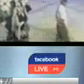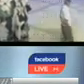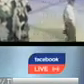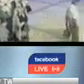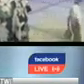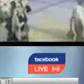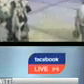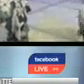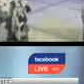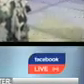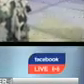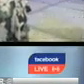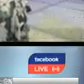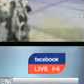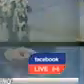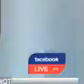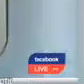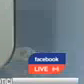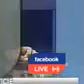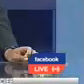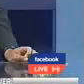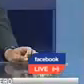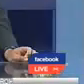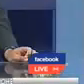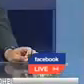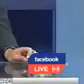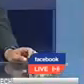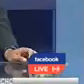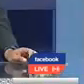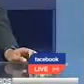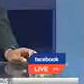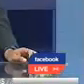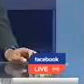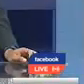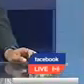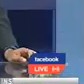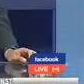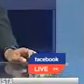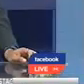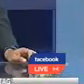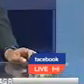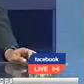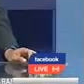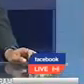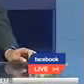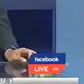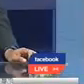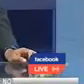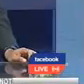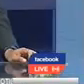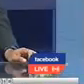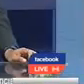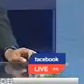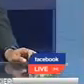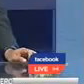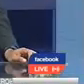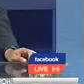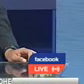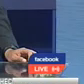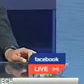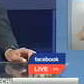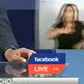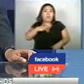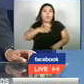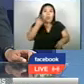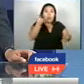operativo policial dejó la captura de los supuestos miembros de una banda de estafadores cibernéticos, quienes según las autoridades hurtaron el dinero de